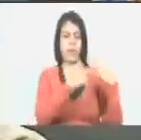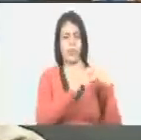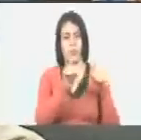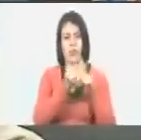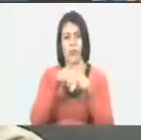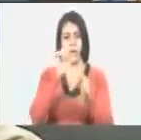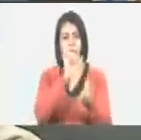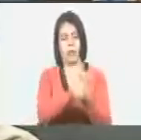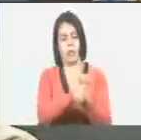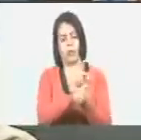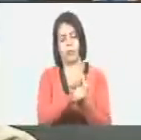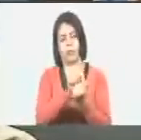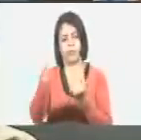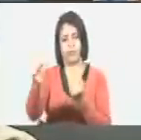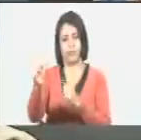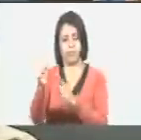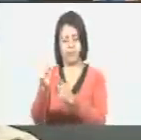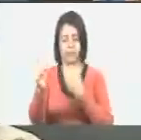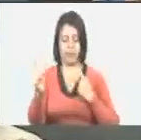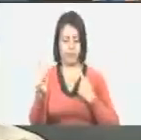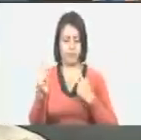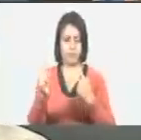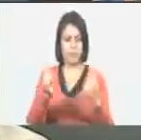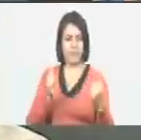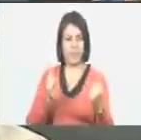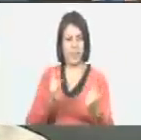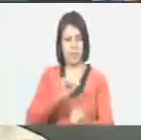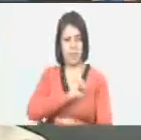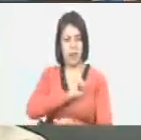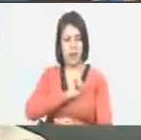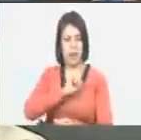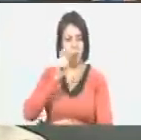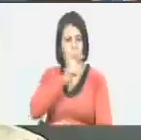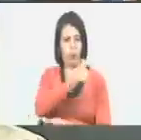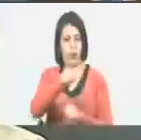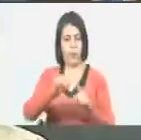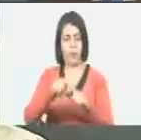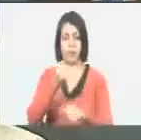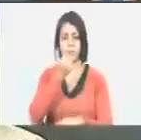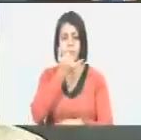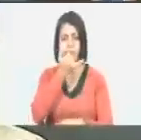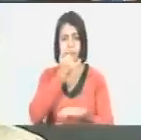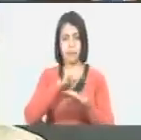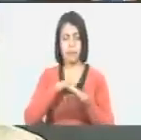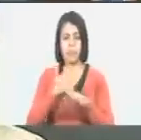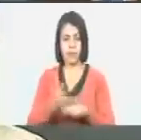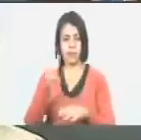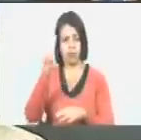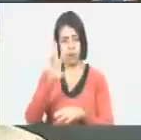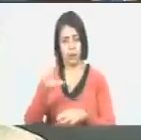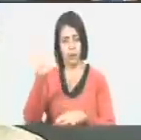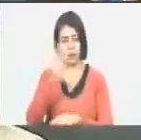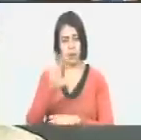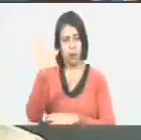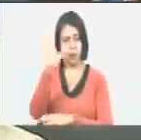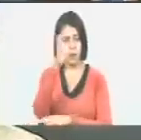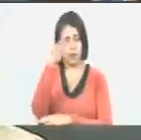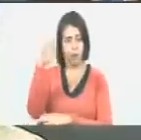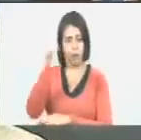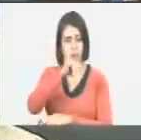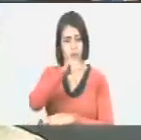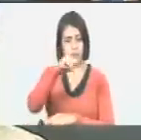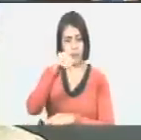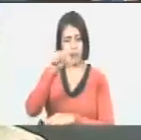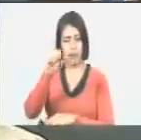y separados para buscar atemorizar a nuestro pueblo. Pero se equivocaron, porque en Venezuela las banderas de José